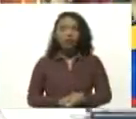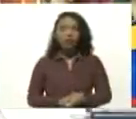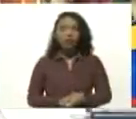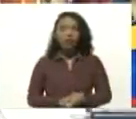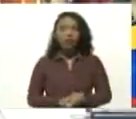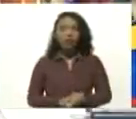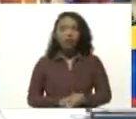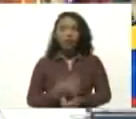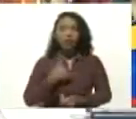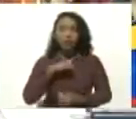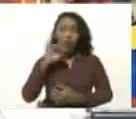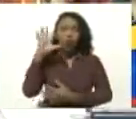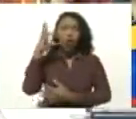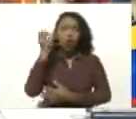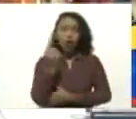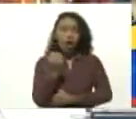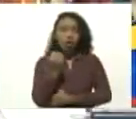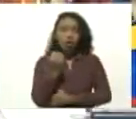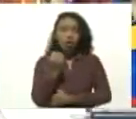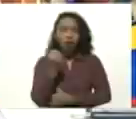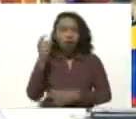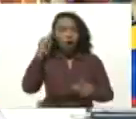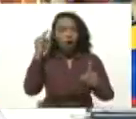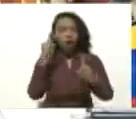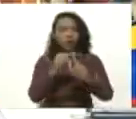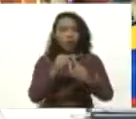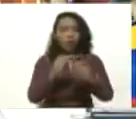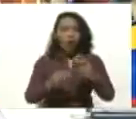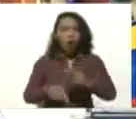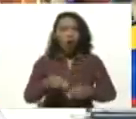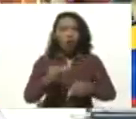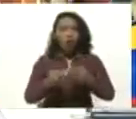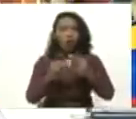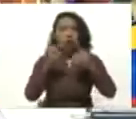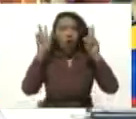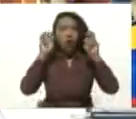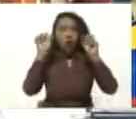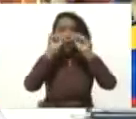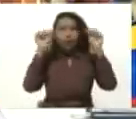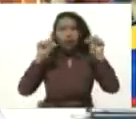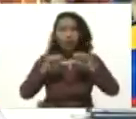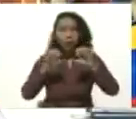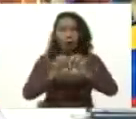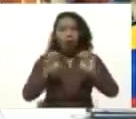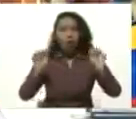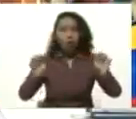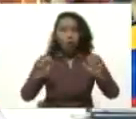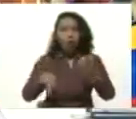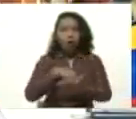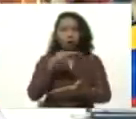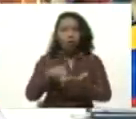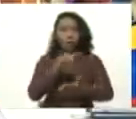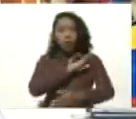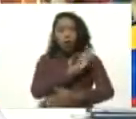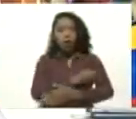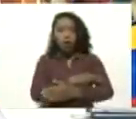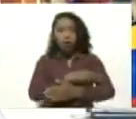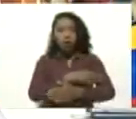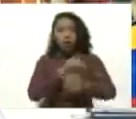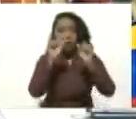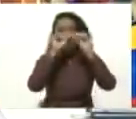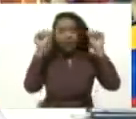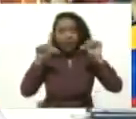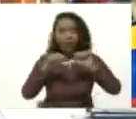hemos logrado la meta de construir un nuevo sistema educativo nacional con un poderoso sistema